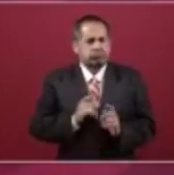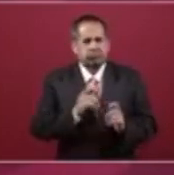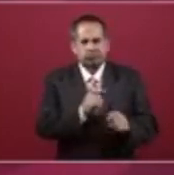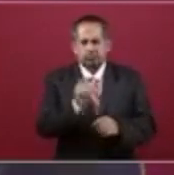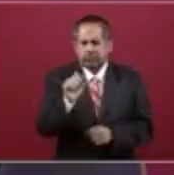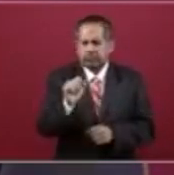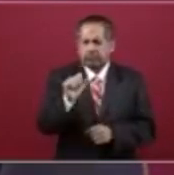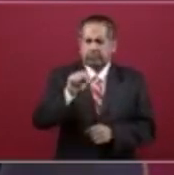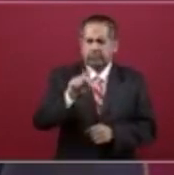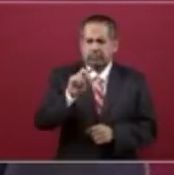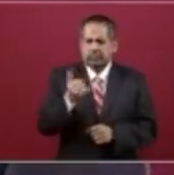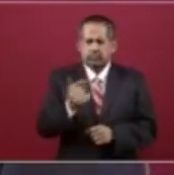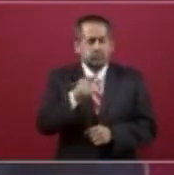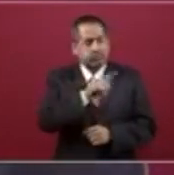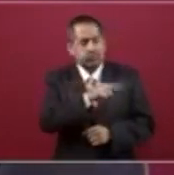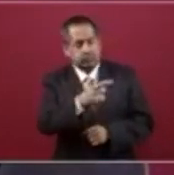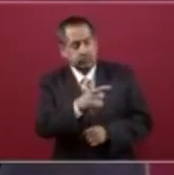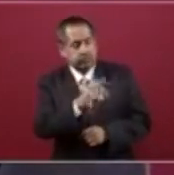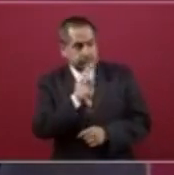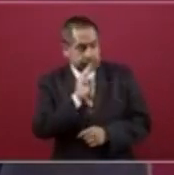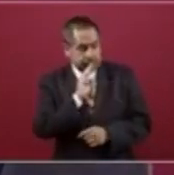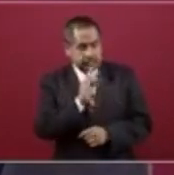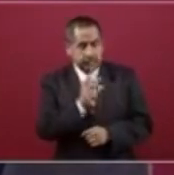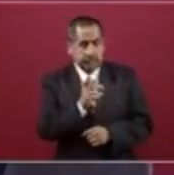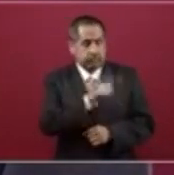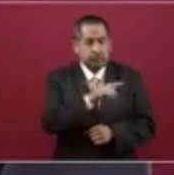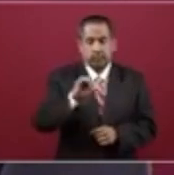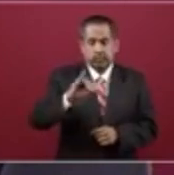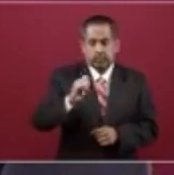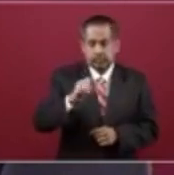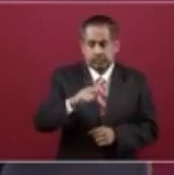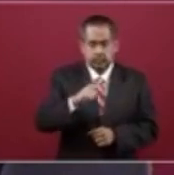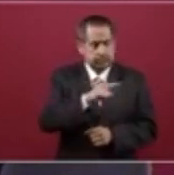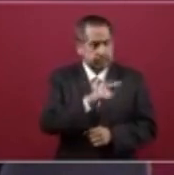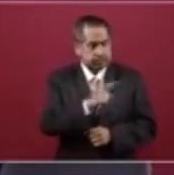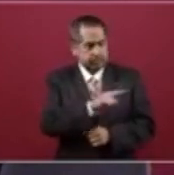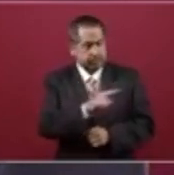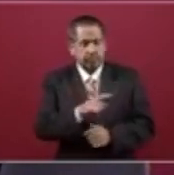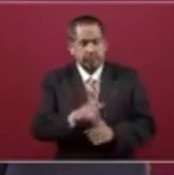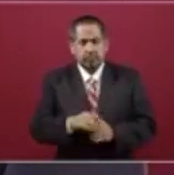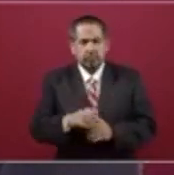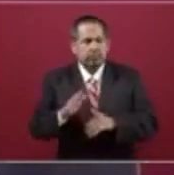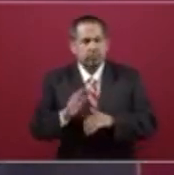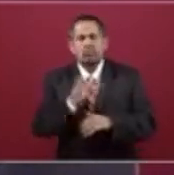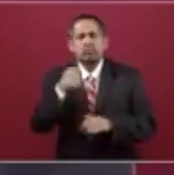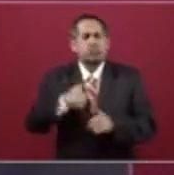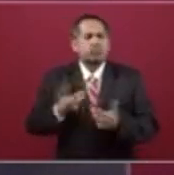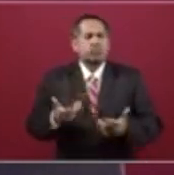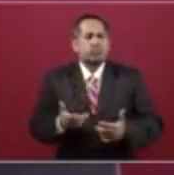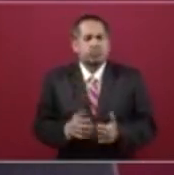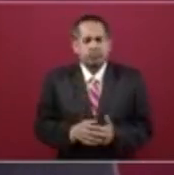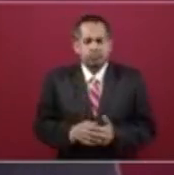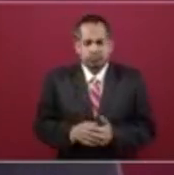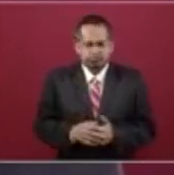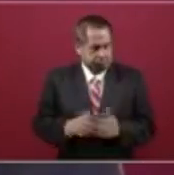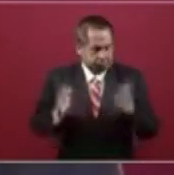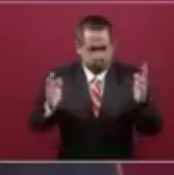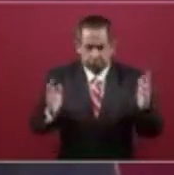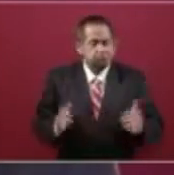Sandy, que es su mamá, y Miguel Rincón. ¿Por qué lo hice?